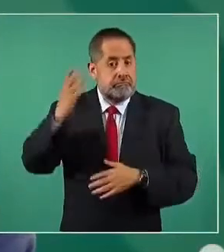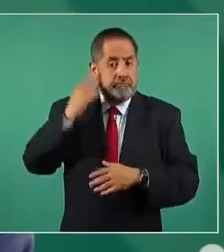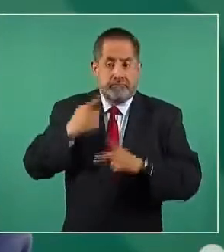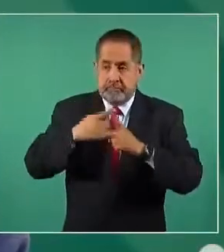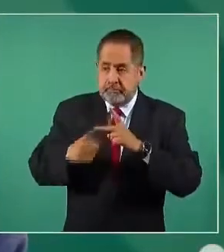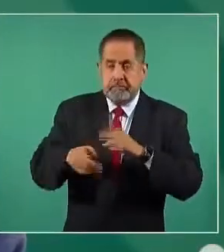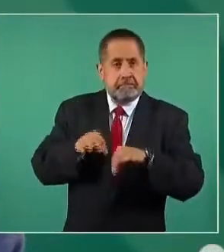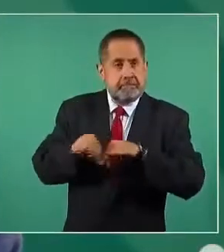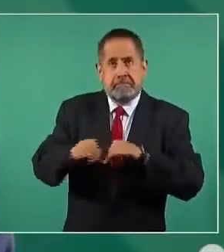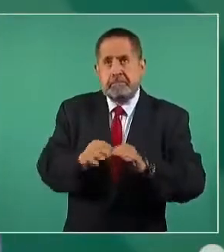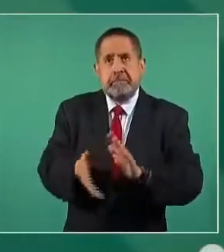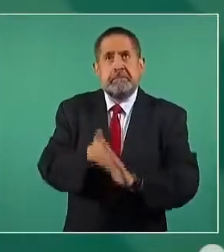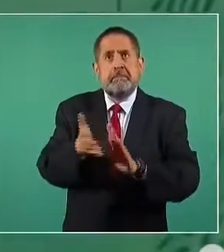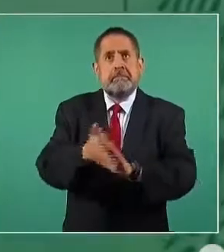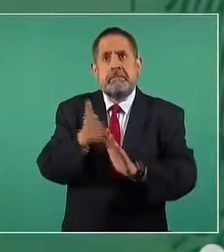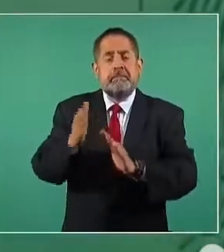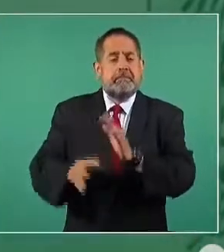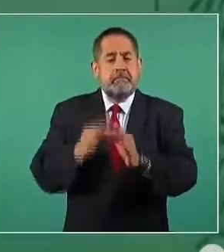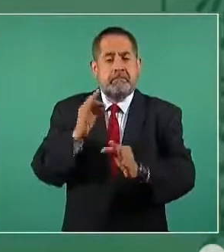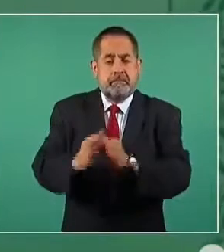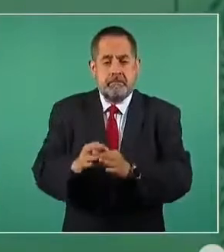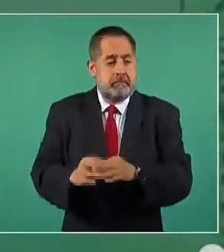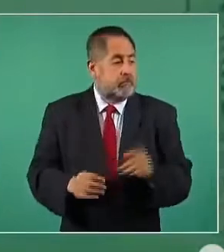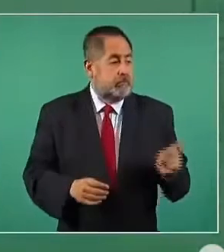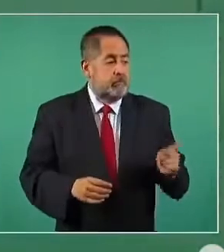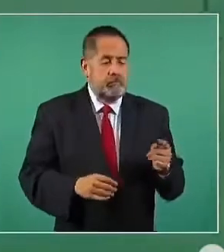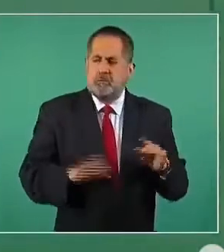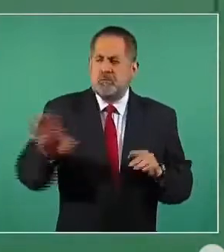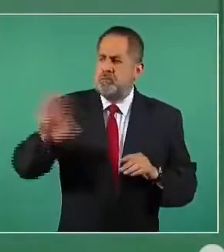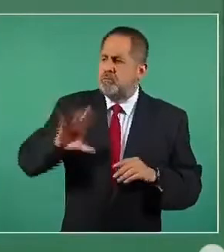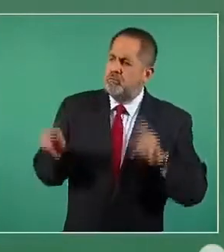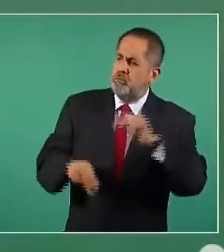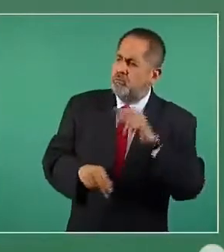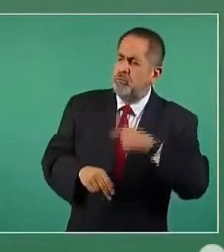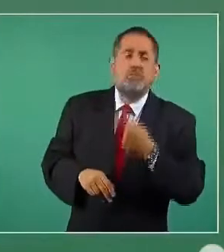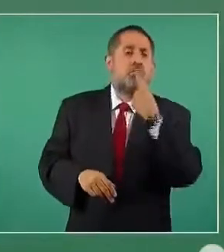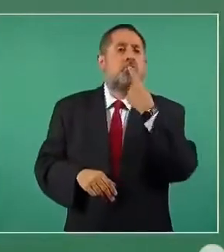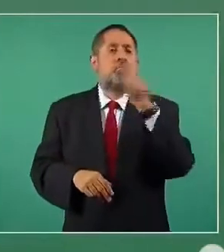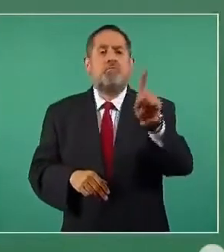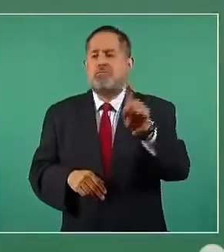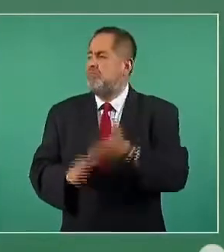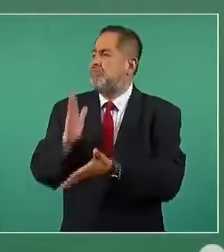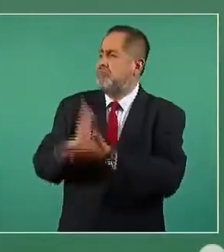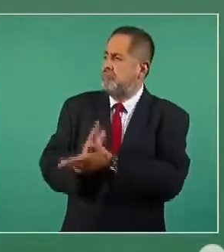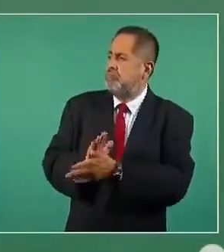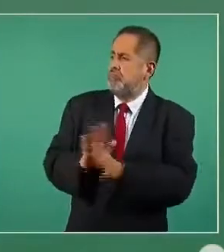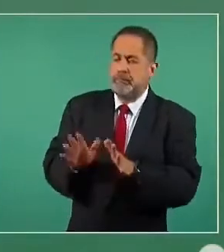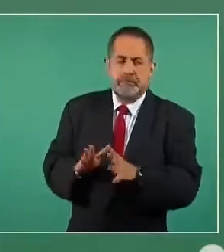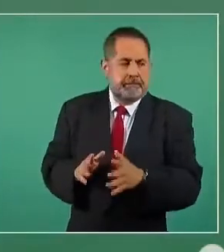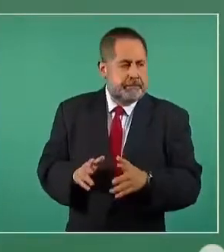a trabajar y presentaron amparos y detuvieron la obra.